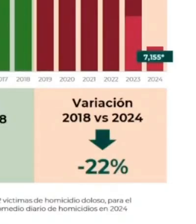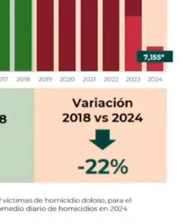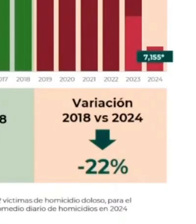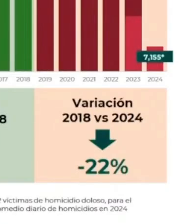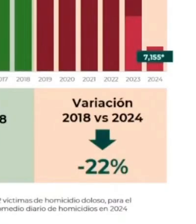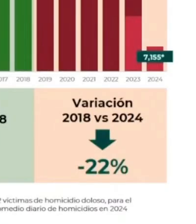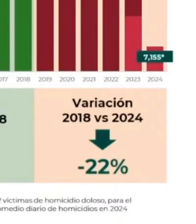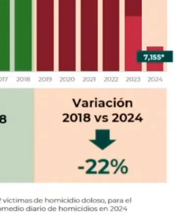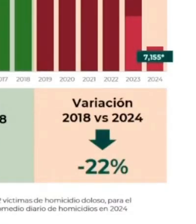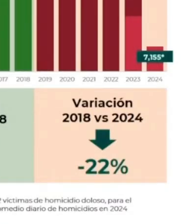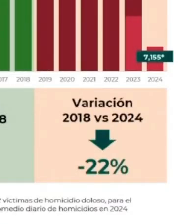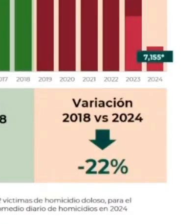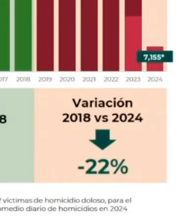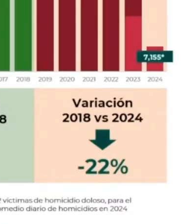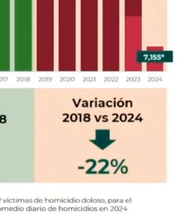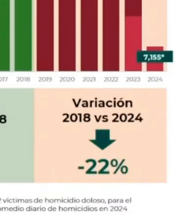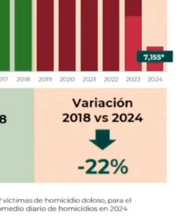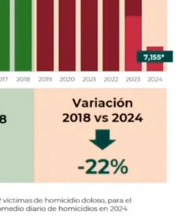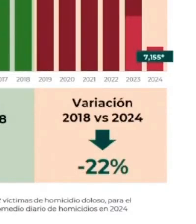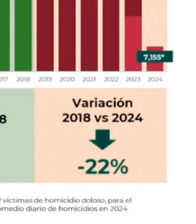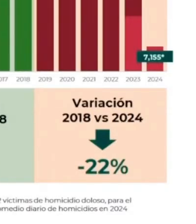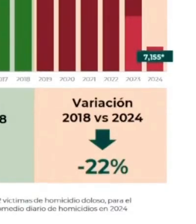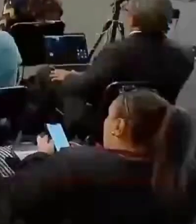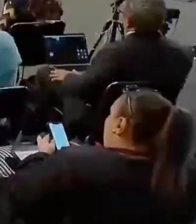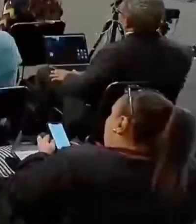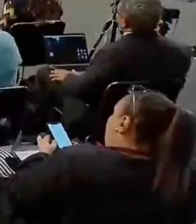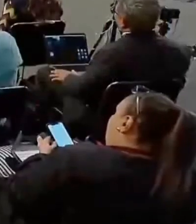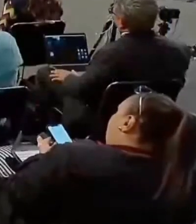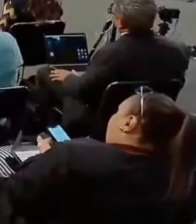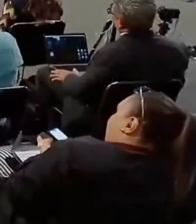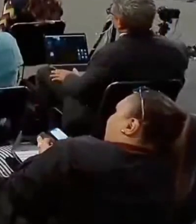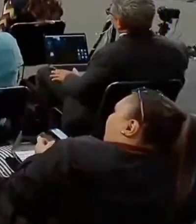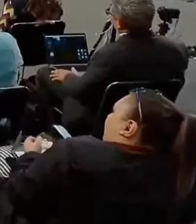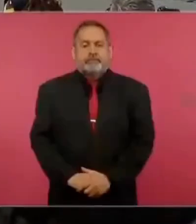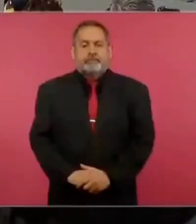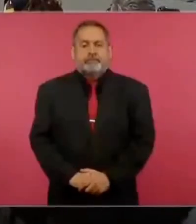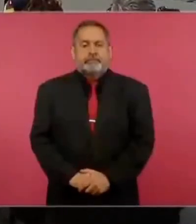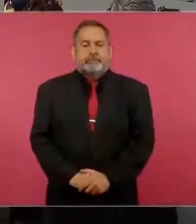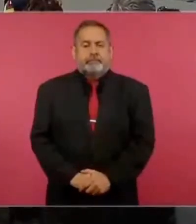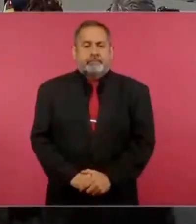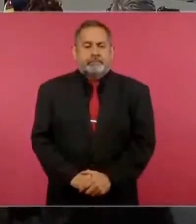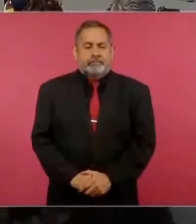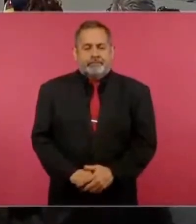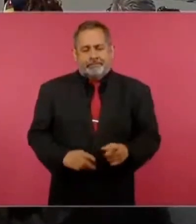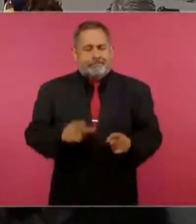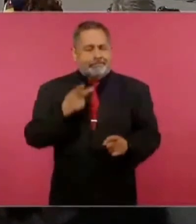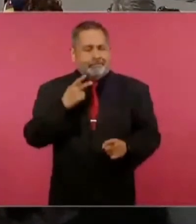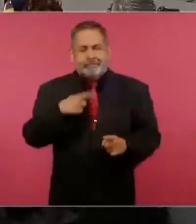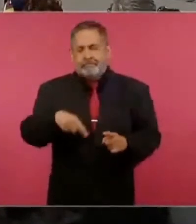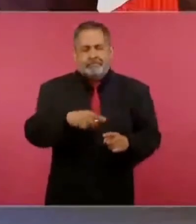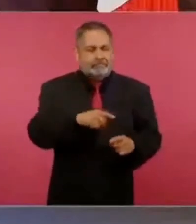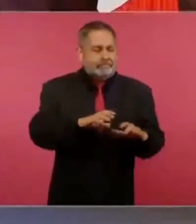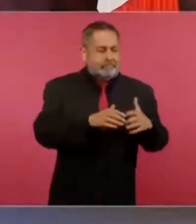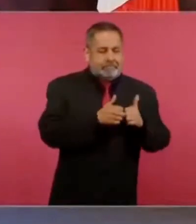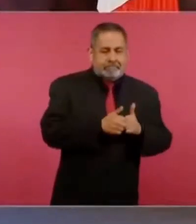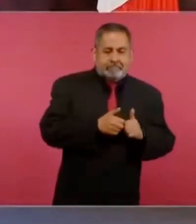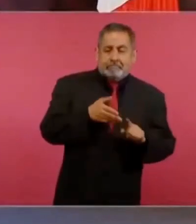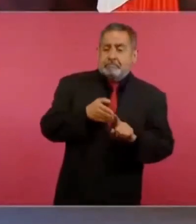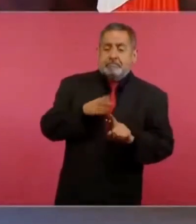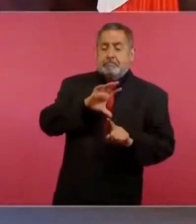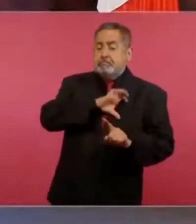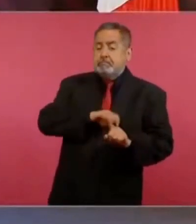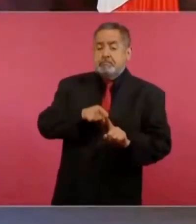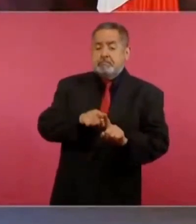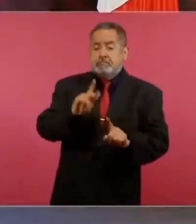es hijo predilecto de los conservadores o político predilecto.